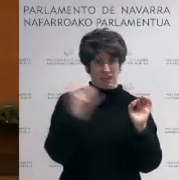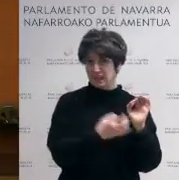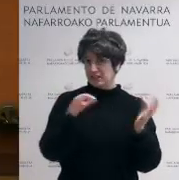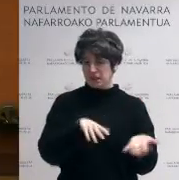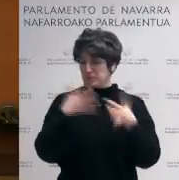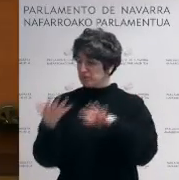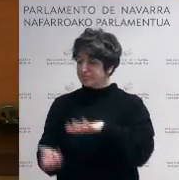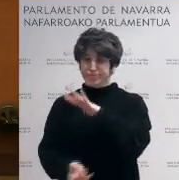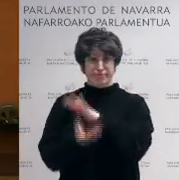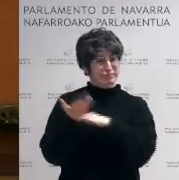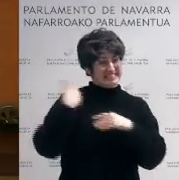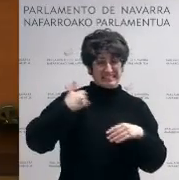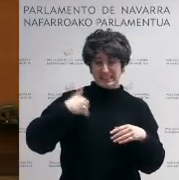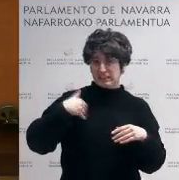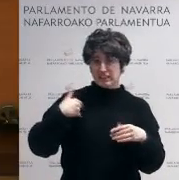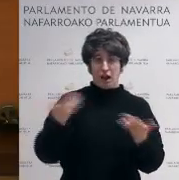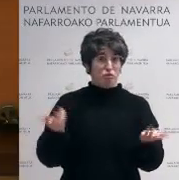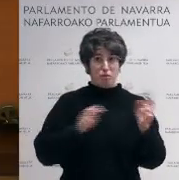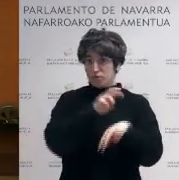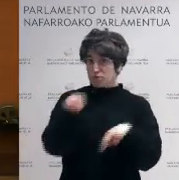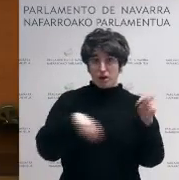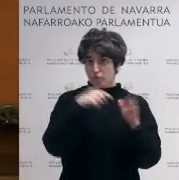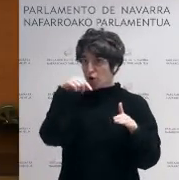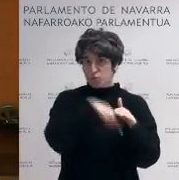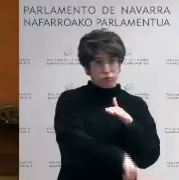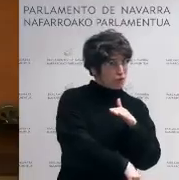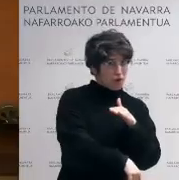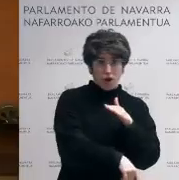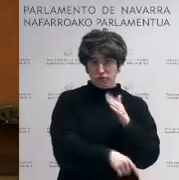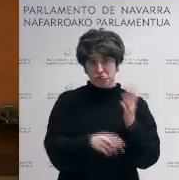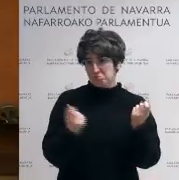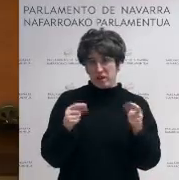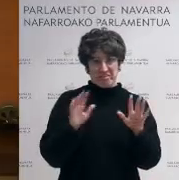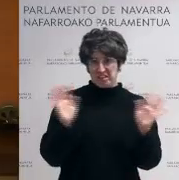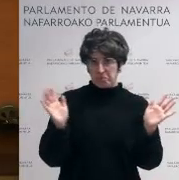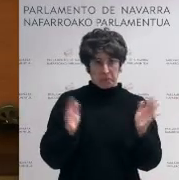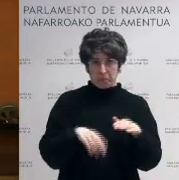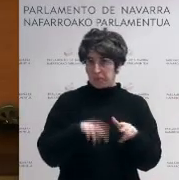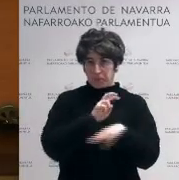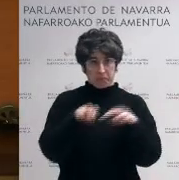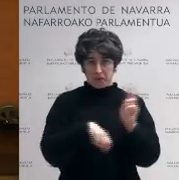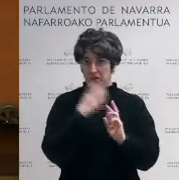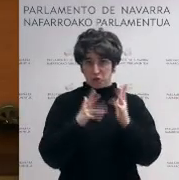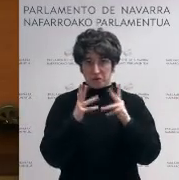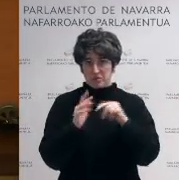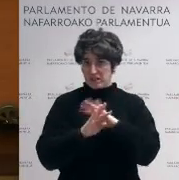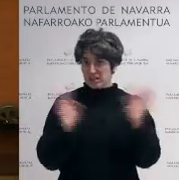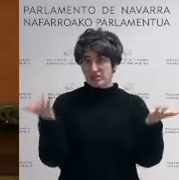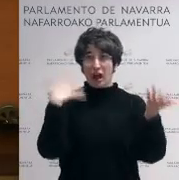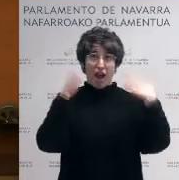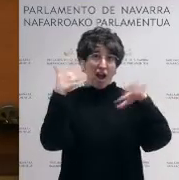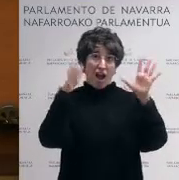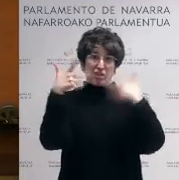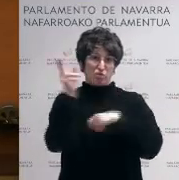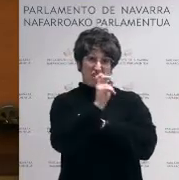ya, sin reformas profundas, con una simple modificación legislativa. Y no hay excusa técnica que valga. Lo que falta es